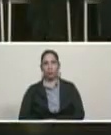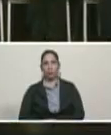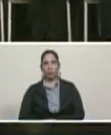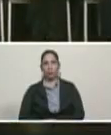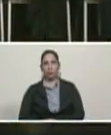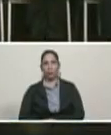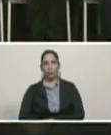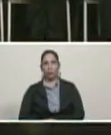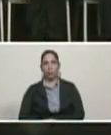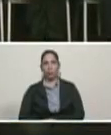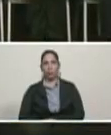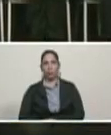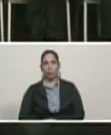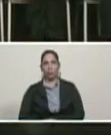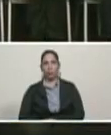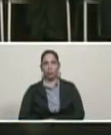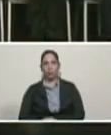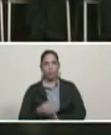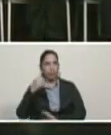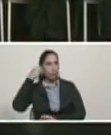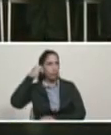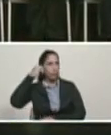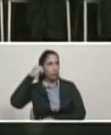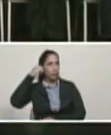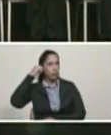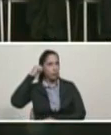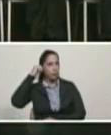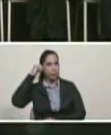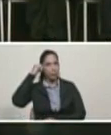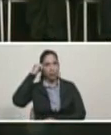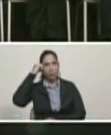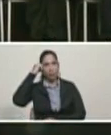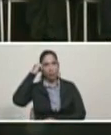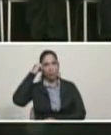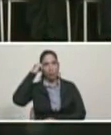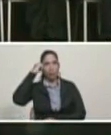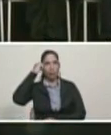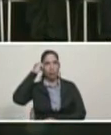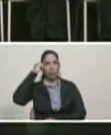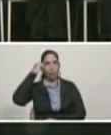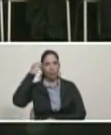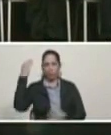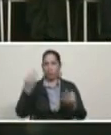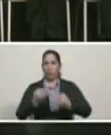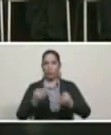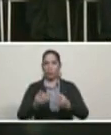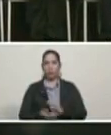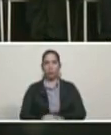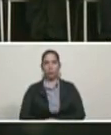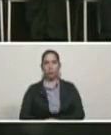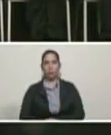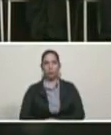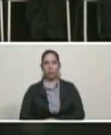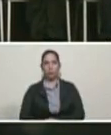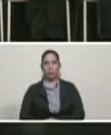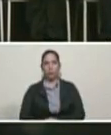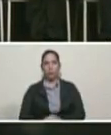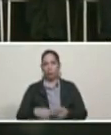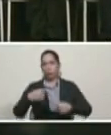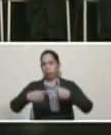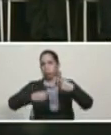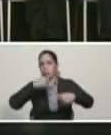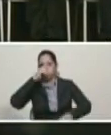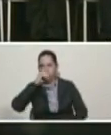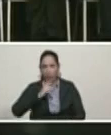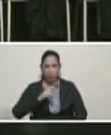Aún el recuerdo está muy fresco. Creo que así será por siempre. Pasarán los años, pasarán